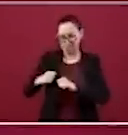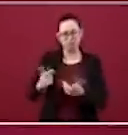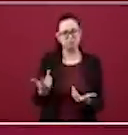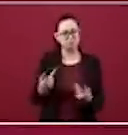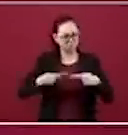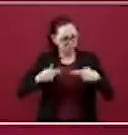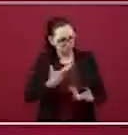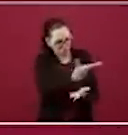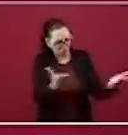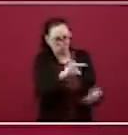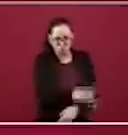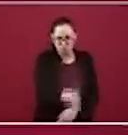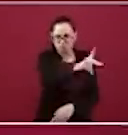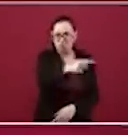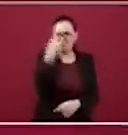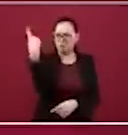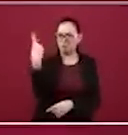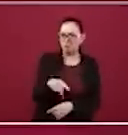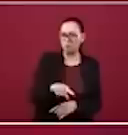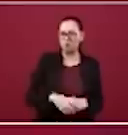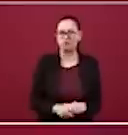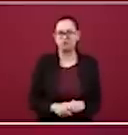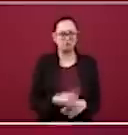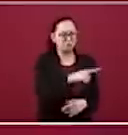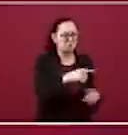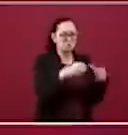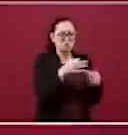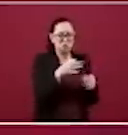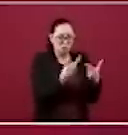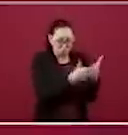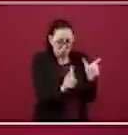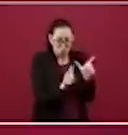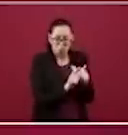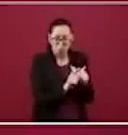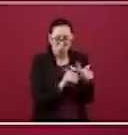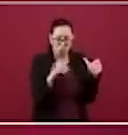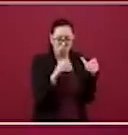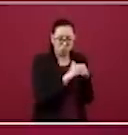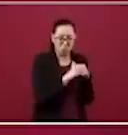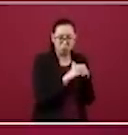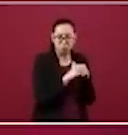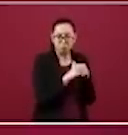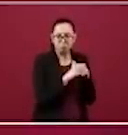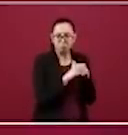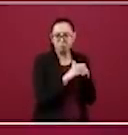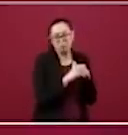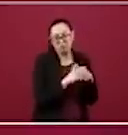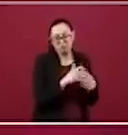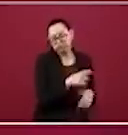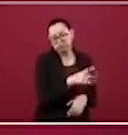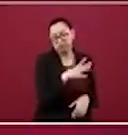los ciudadanos. Esos son grupos que se sitúan,